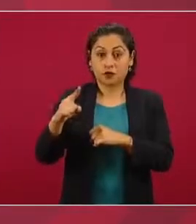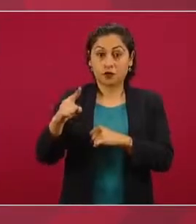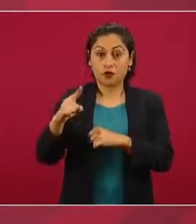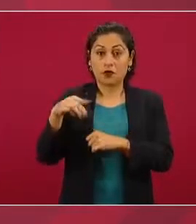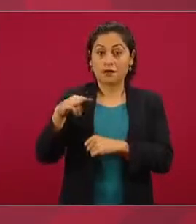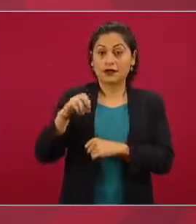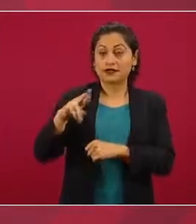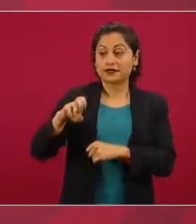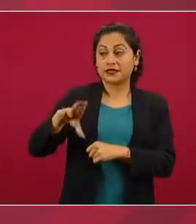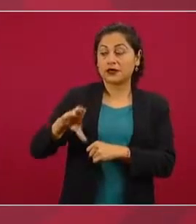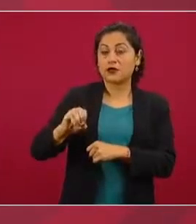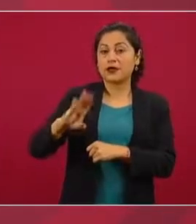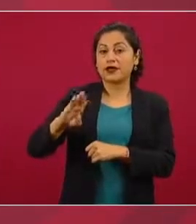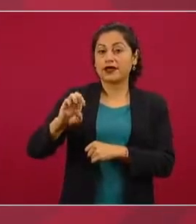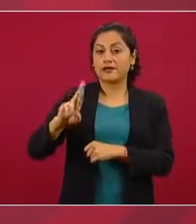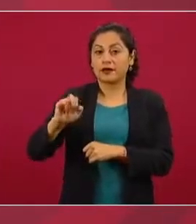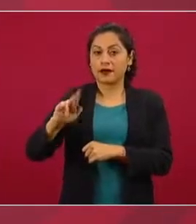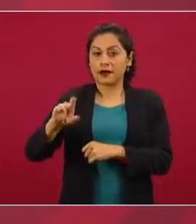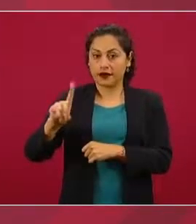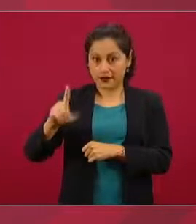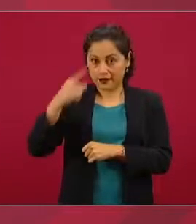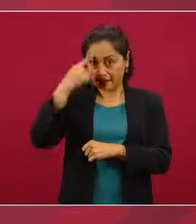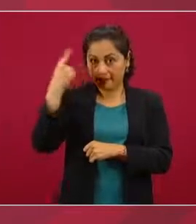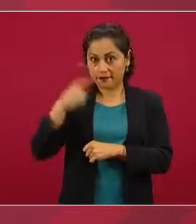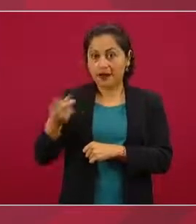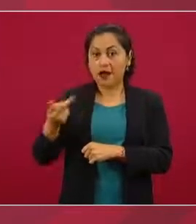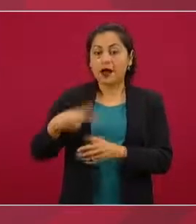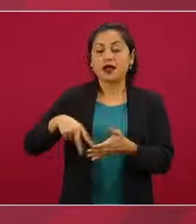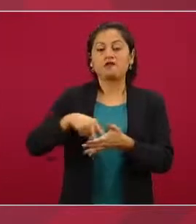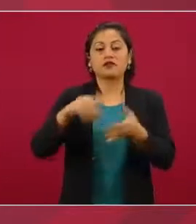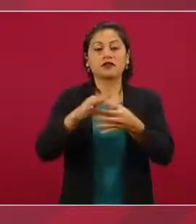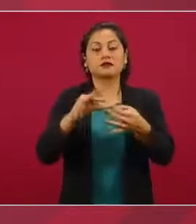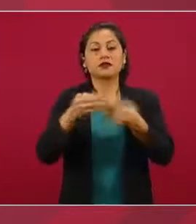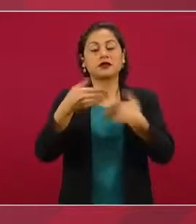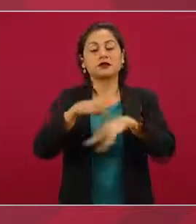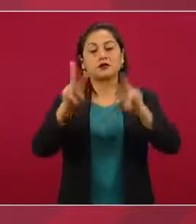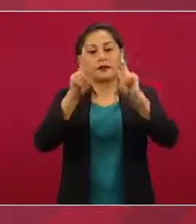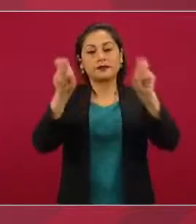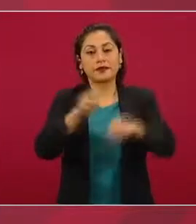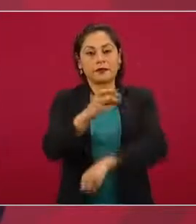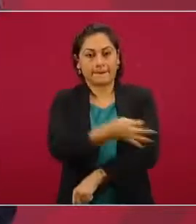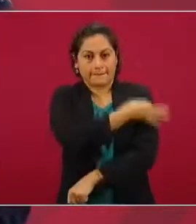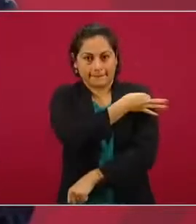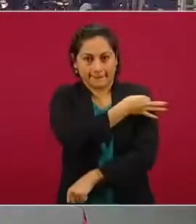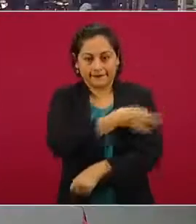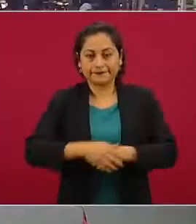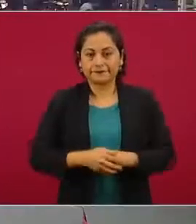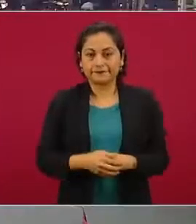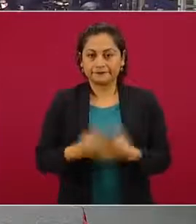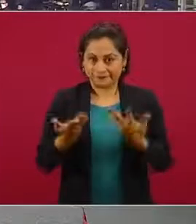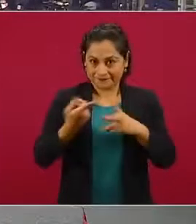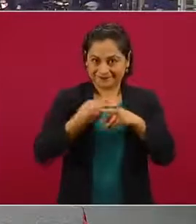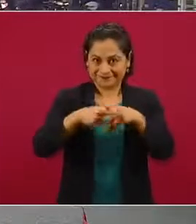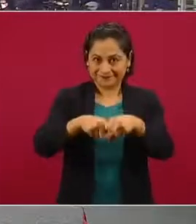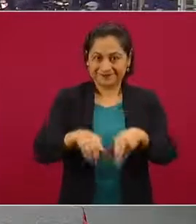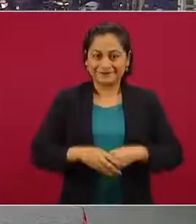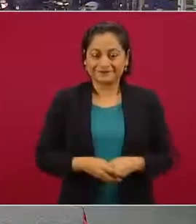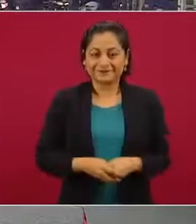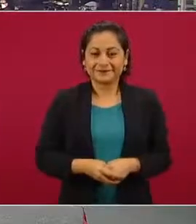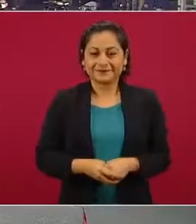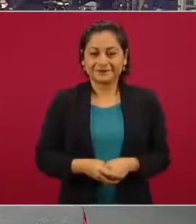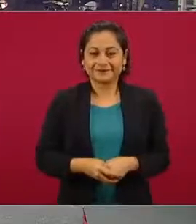para informarnos en especial sobre las vacunas. Entonces, comenzamos.